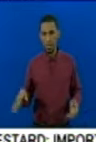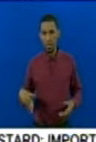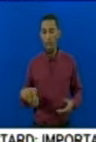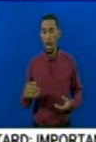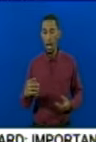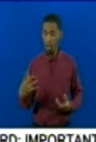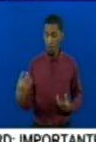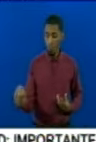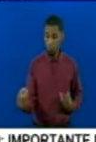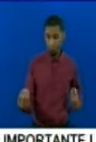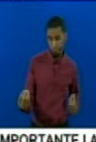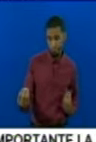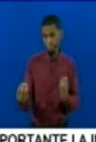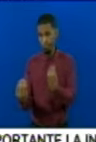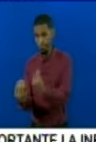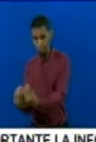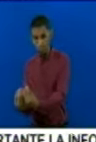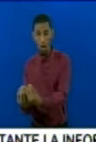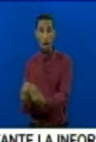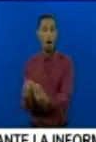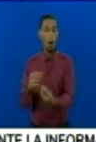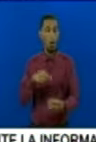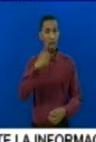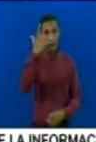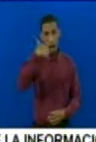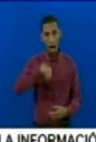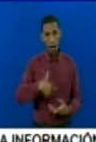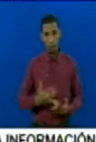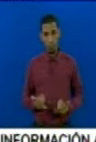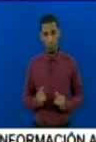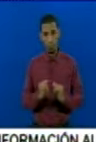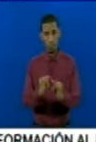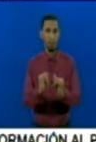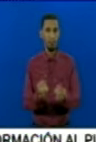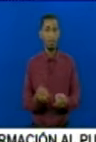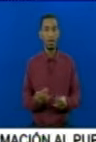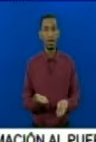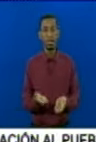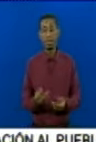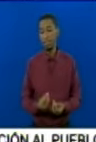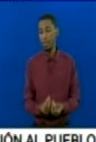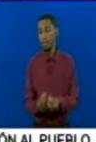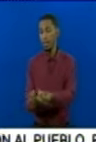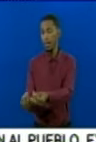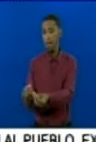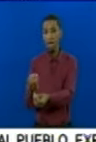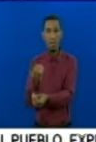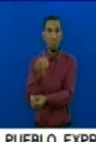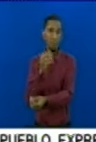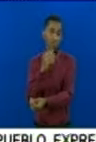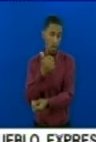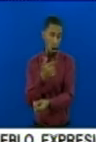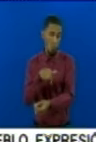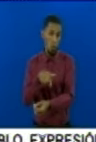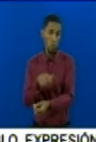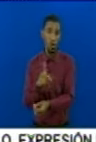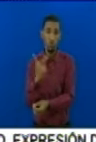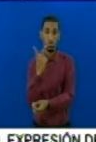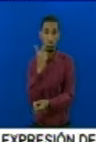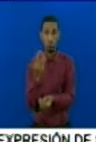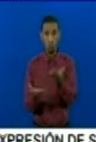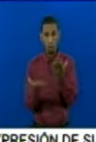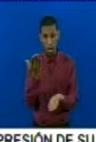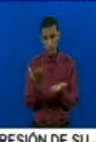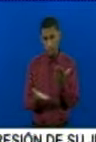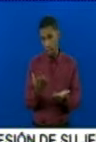Y anunciarle a nuestro pueblo que en el mes de abril se entregarán también 10 onzas de chícharo por consumidor y